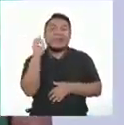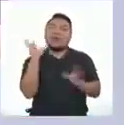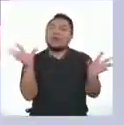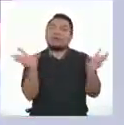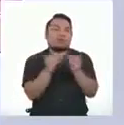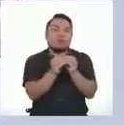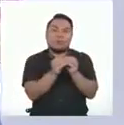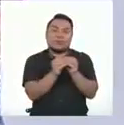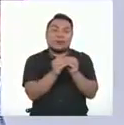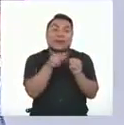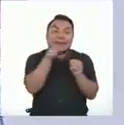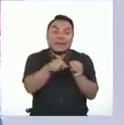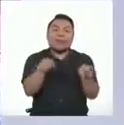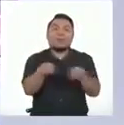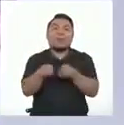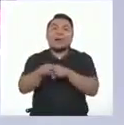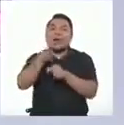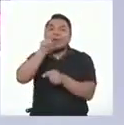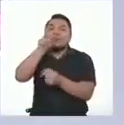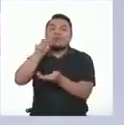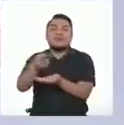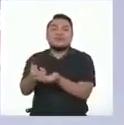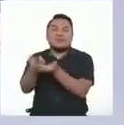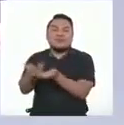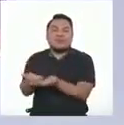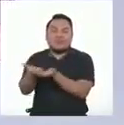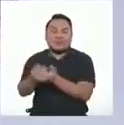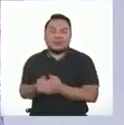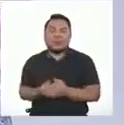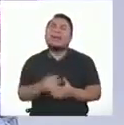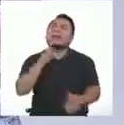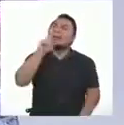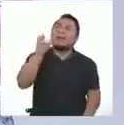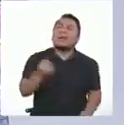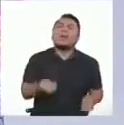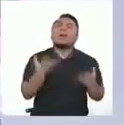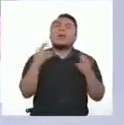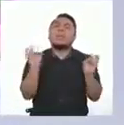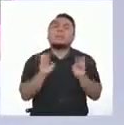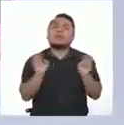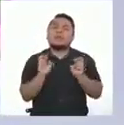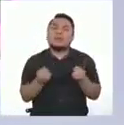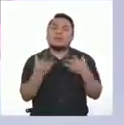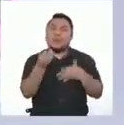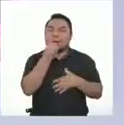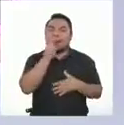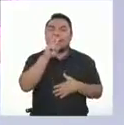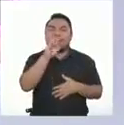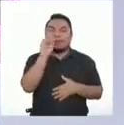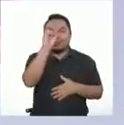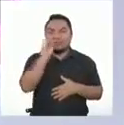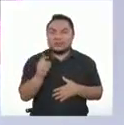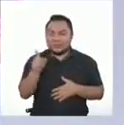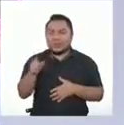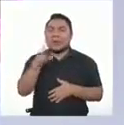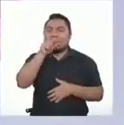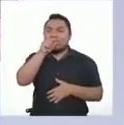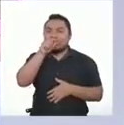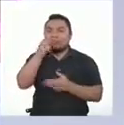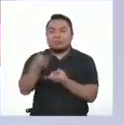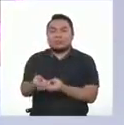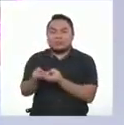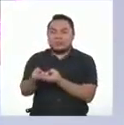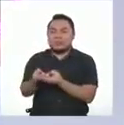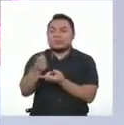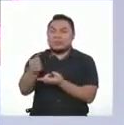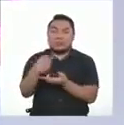todo. Profesora, pero nosotros solo queremos saber el valor de las proteínas, que es el 20% de la presa.